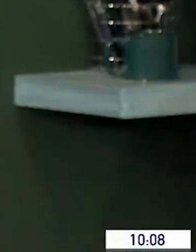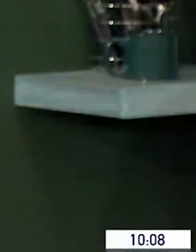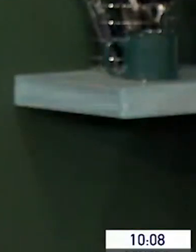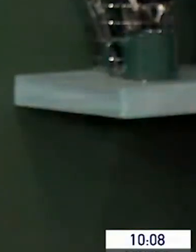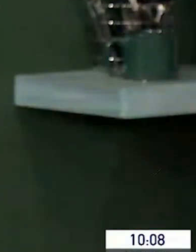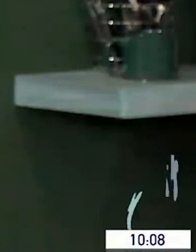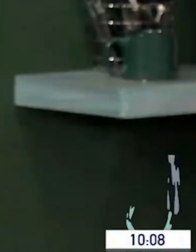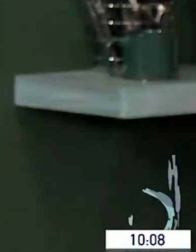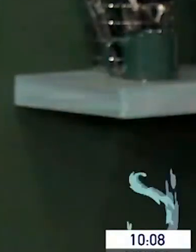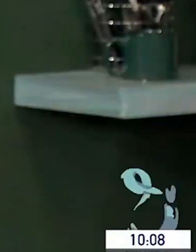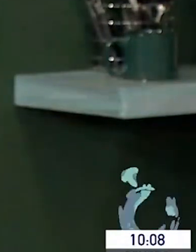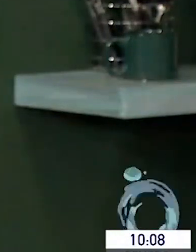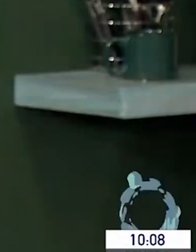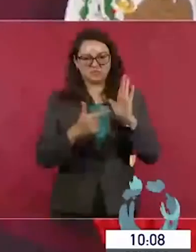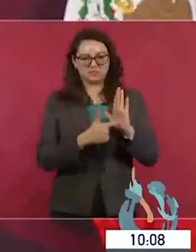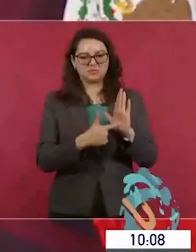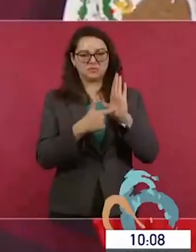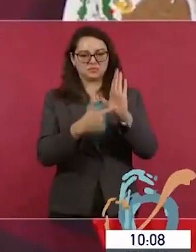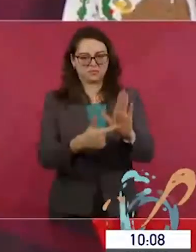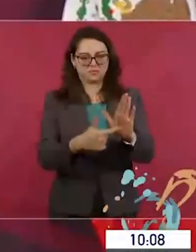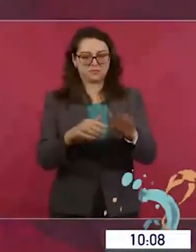una simulación.